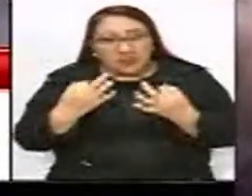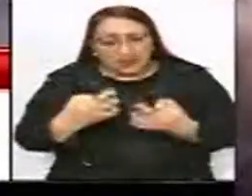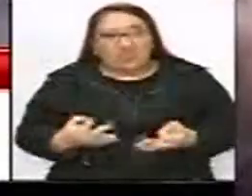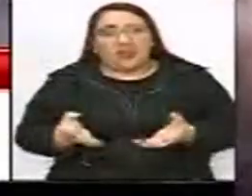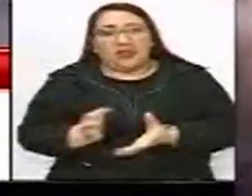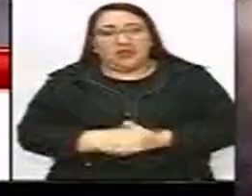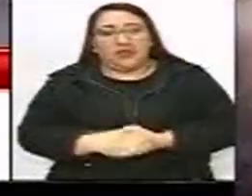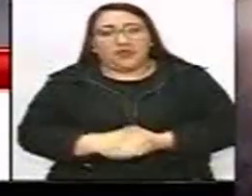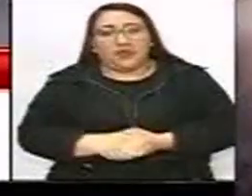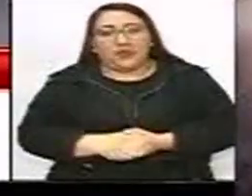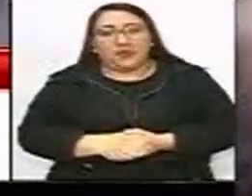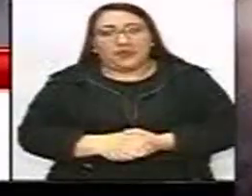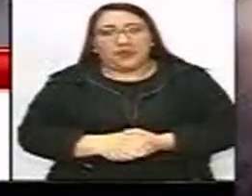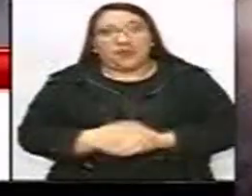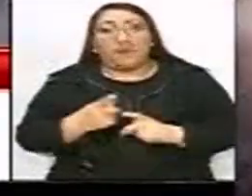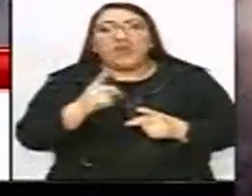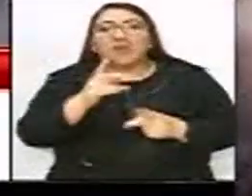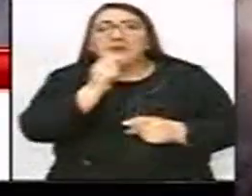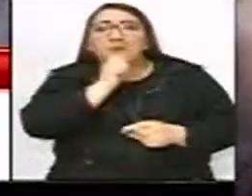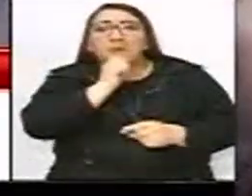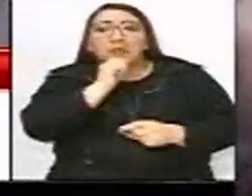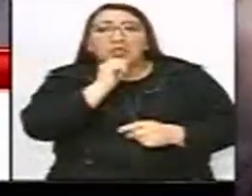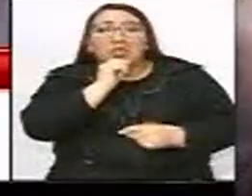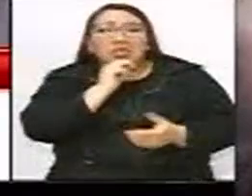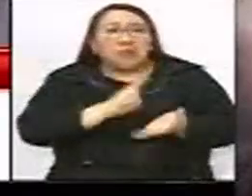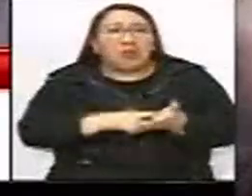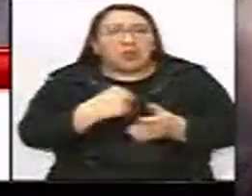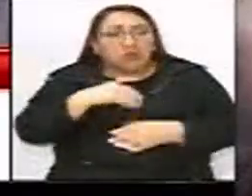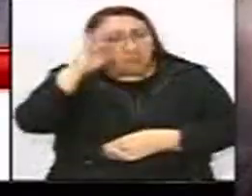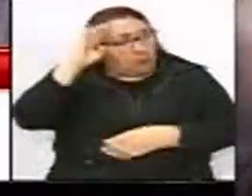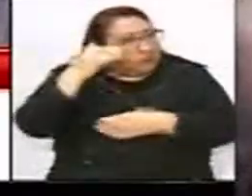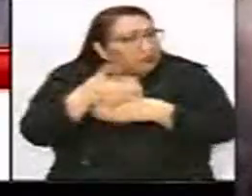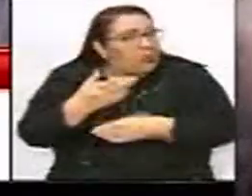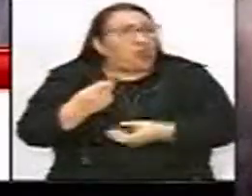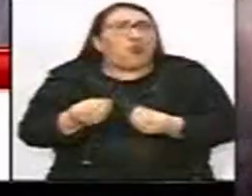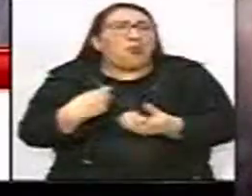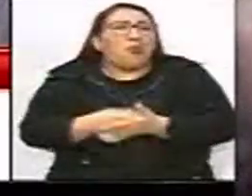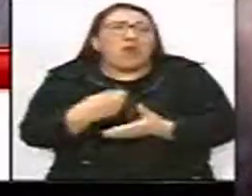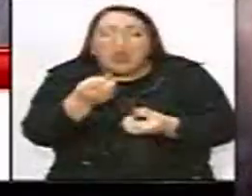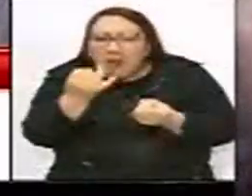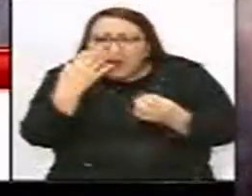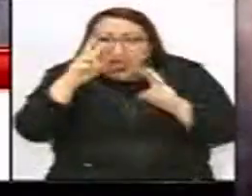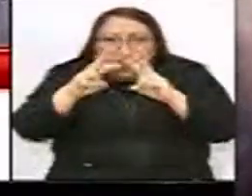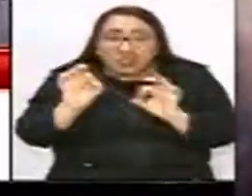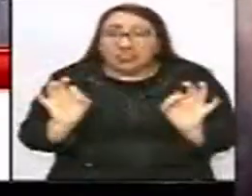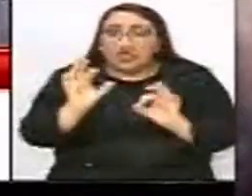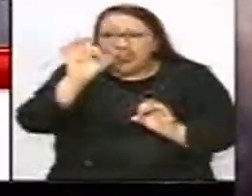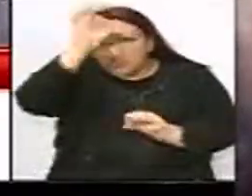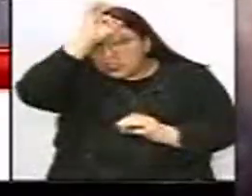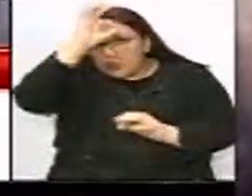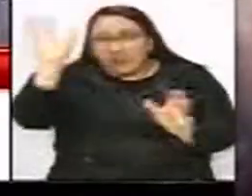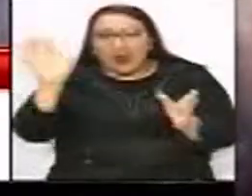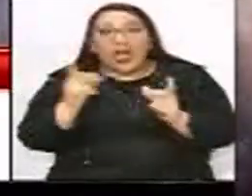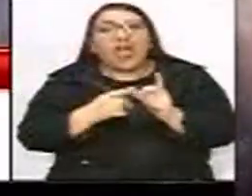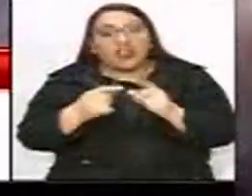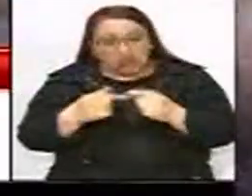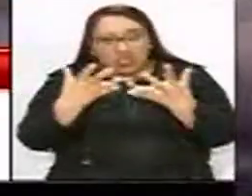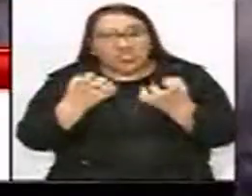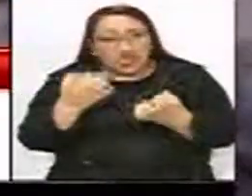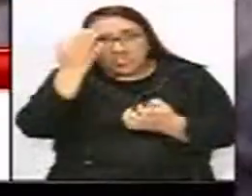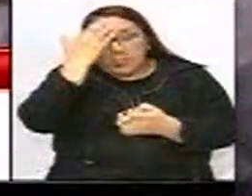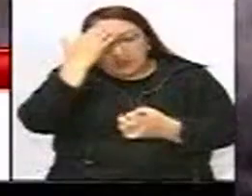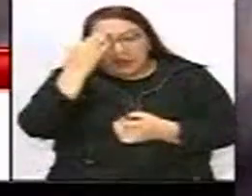secreto tributario, nadie lo conoce, nadie sabe lo que ha pagado y cómo ha pagado. Pues bien, habría que saber